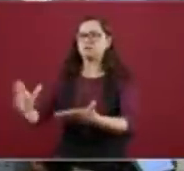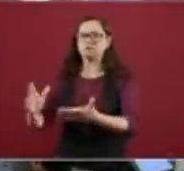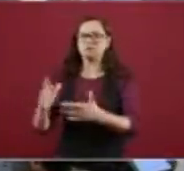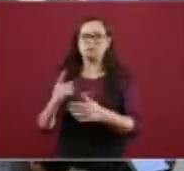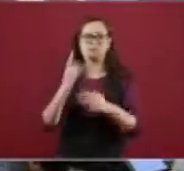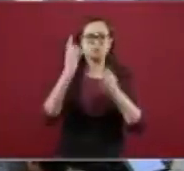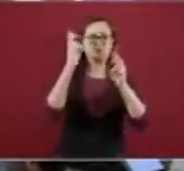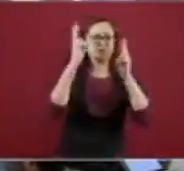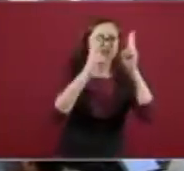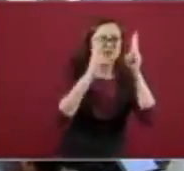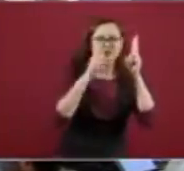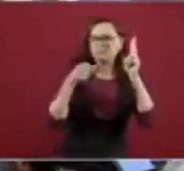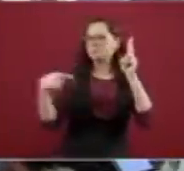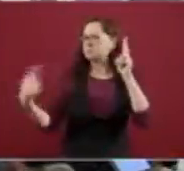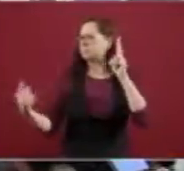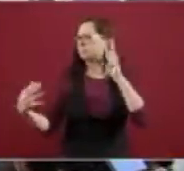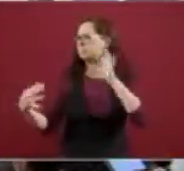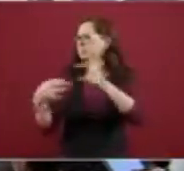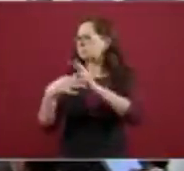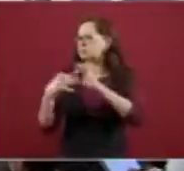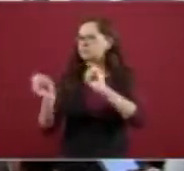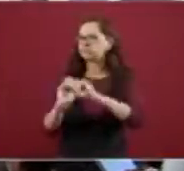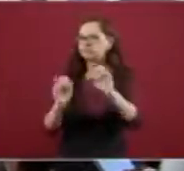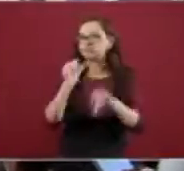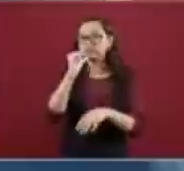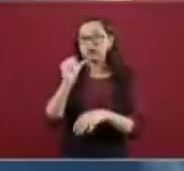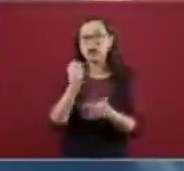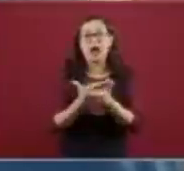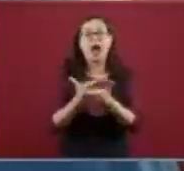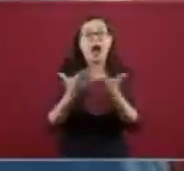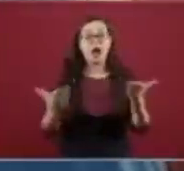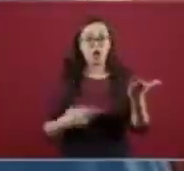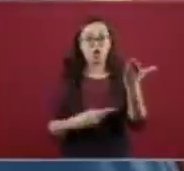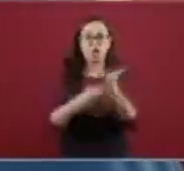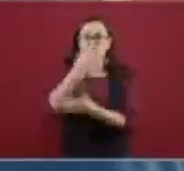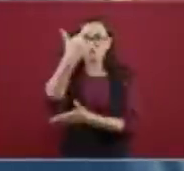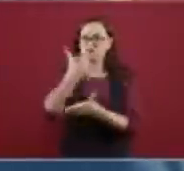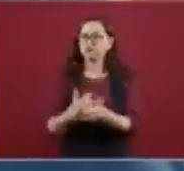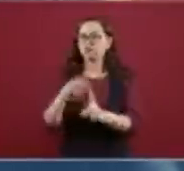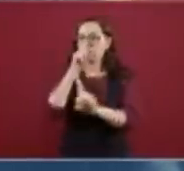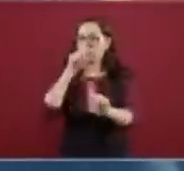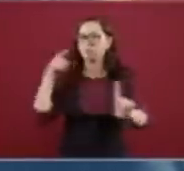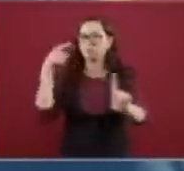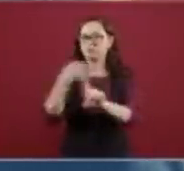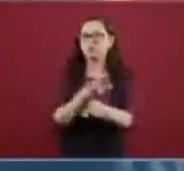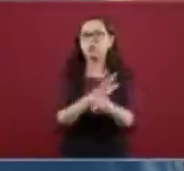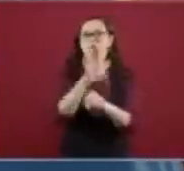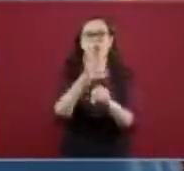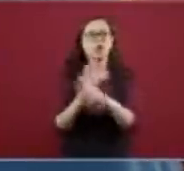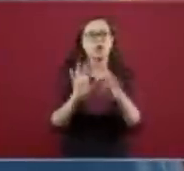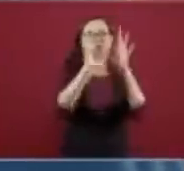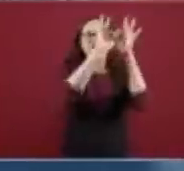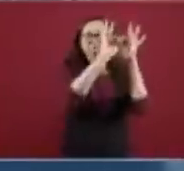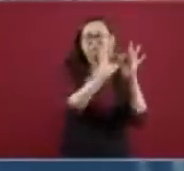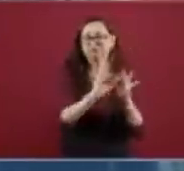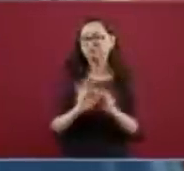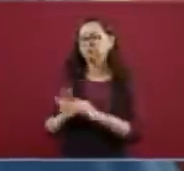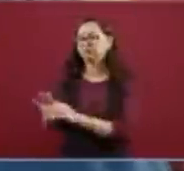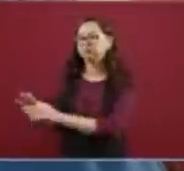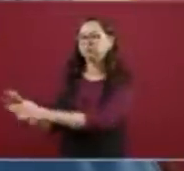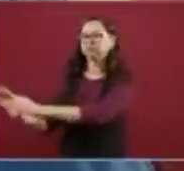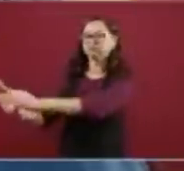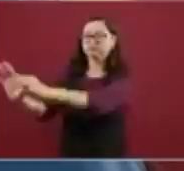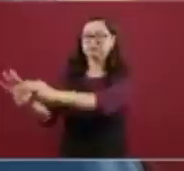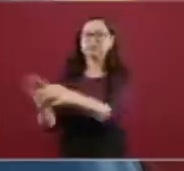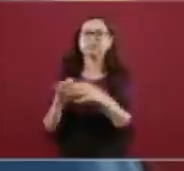gran proyecto se trata de articular todo en un gran espacio cultural que se pueda recorrer, que se